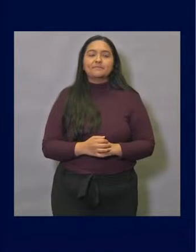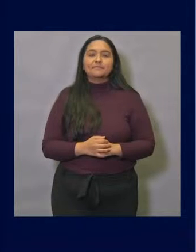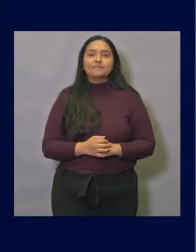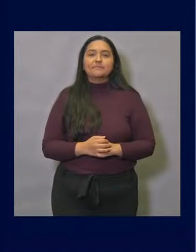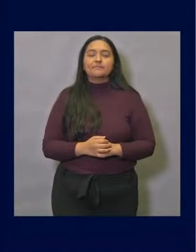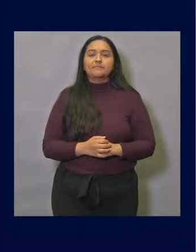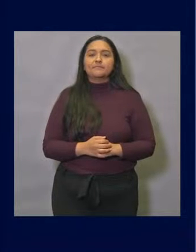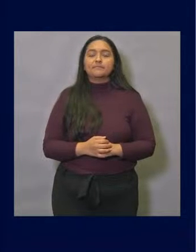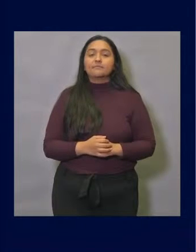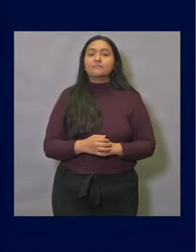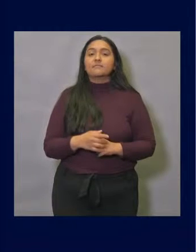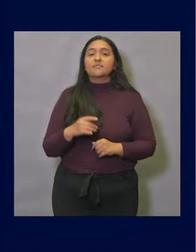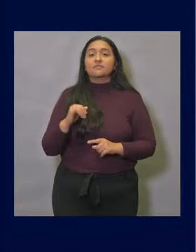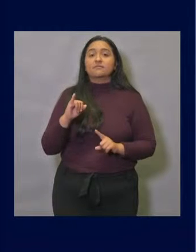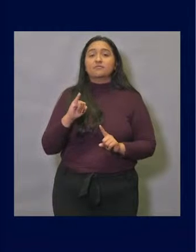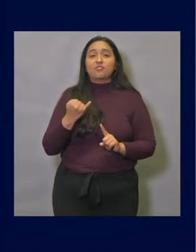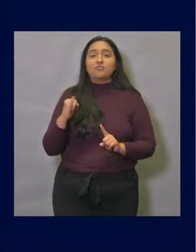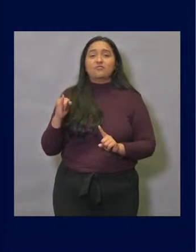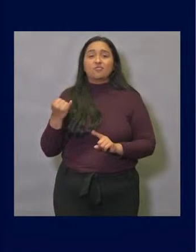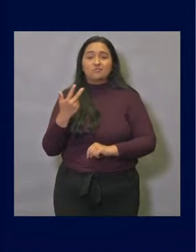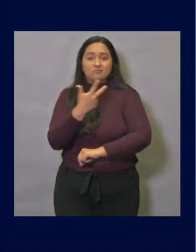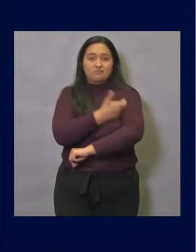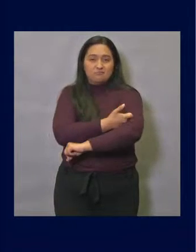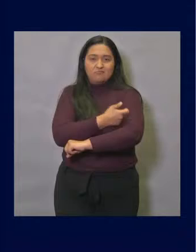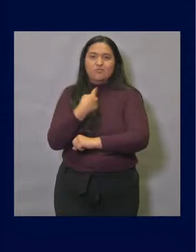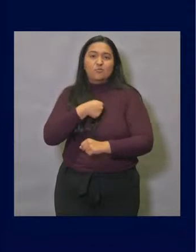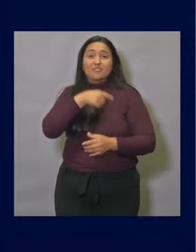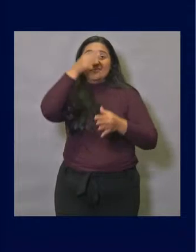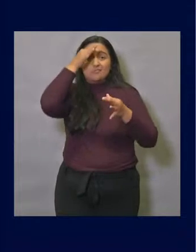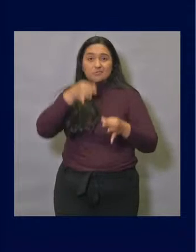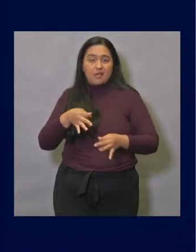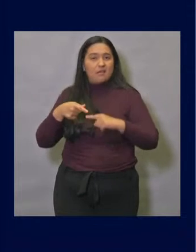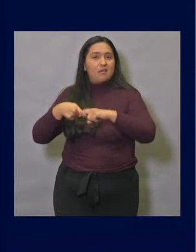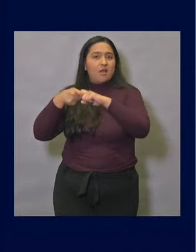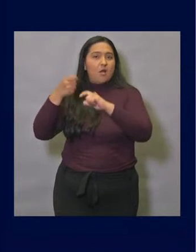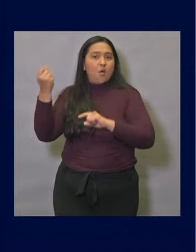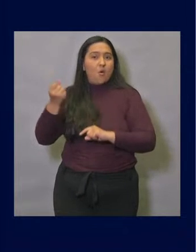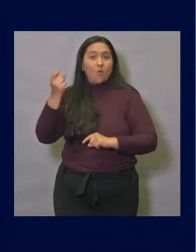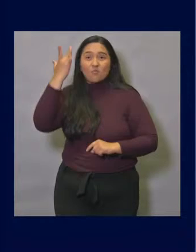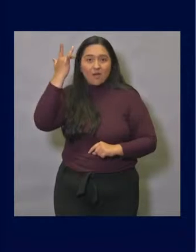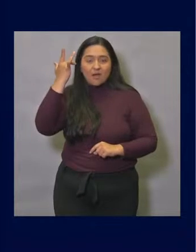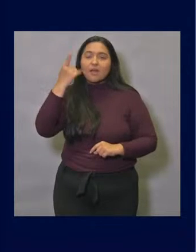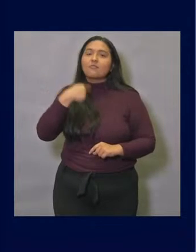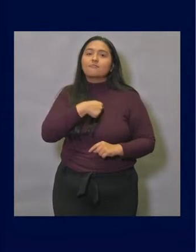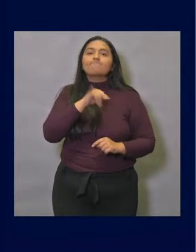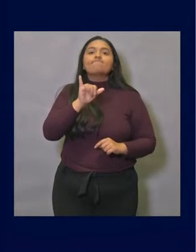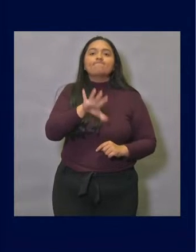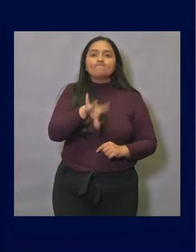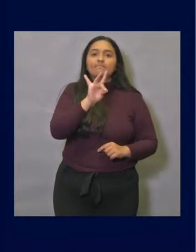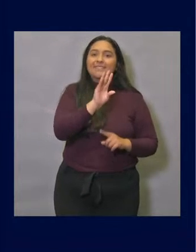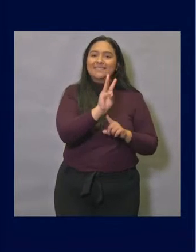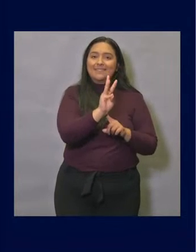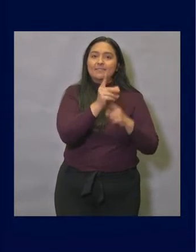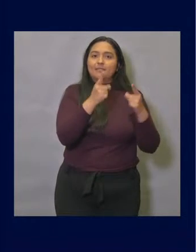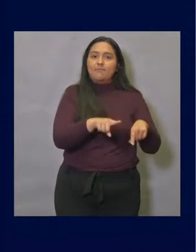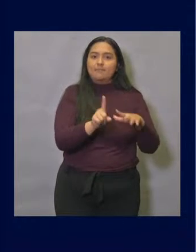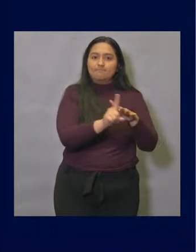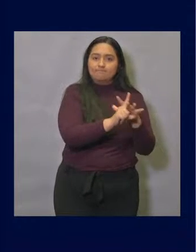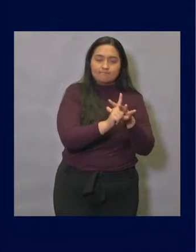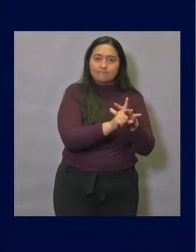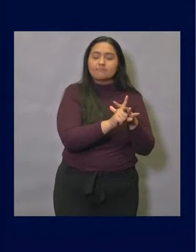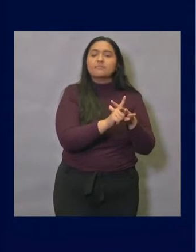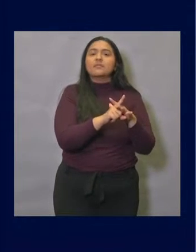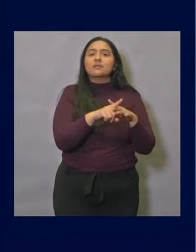La pausa en la administración de la vacuna Johnson & Johnson comenzó cuando se identificaron 6 casos de un problema grave de